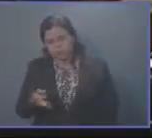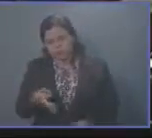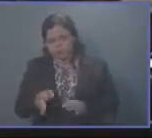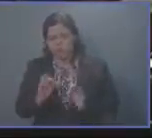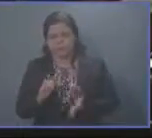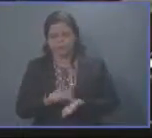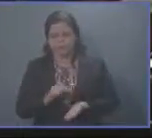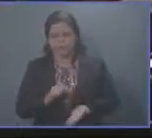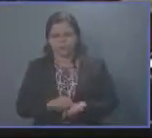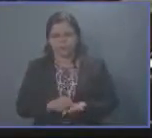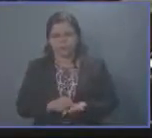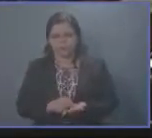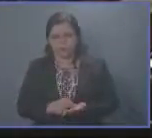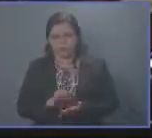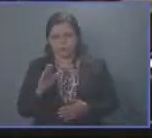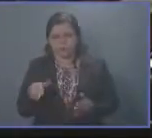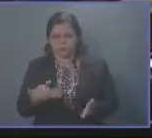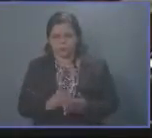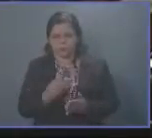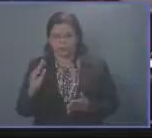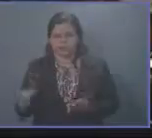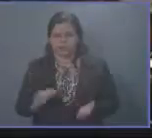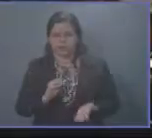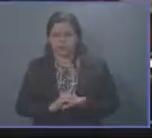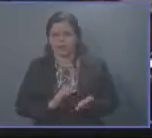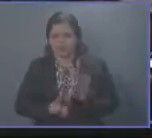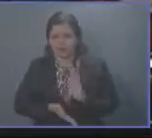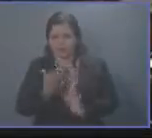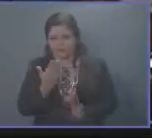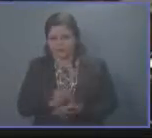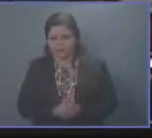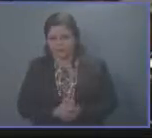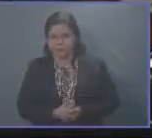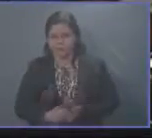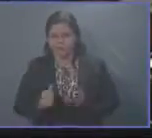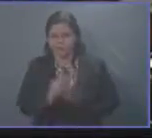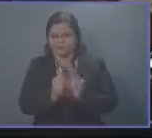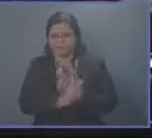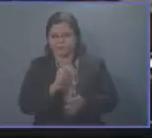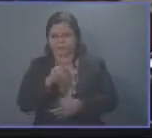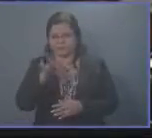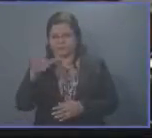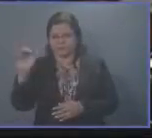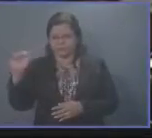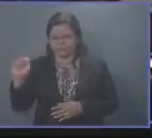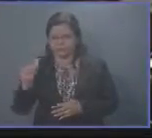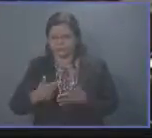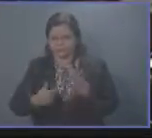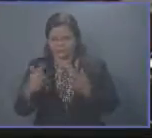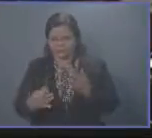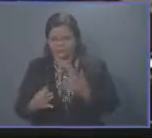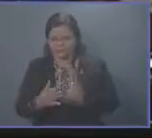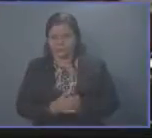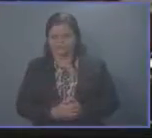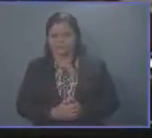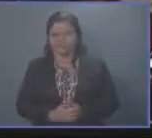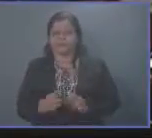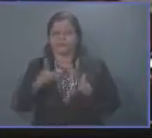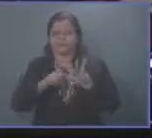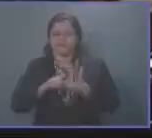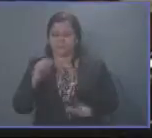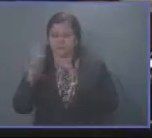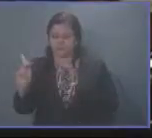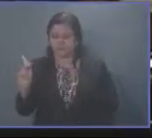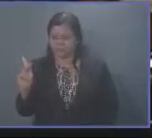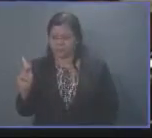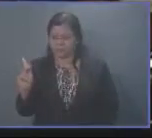en contravención a lo dispuesto en el artículo 35A de esta ley. Literal K.